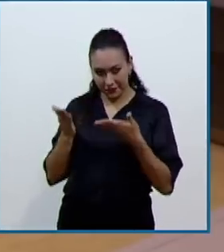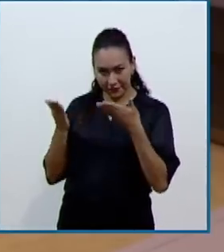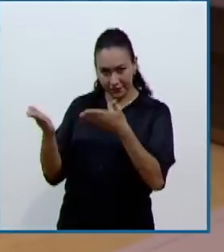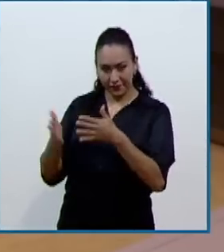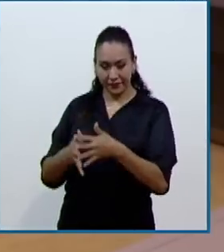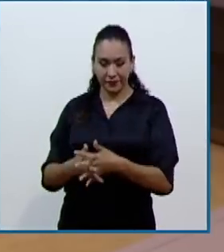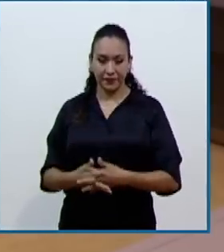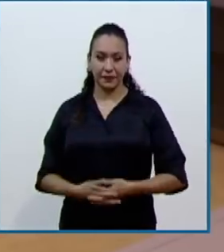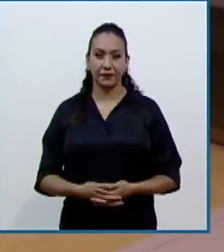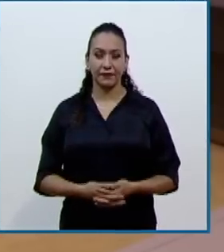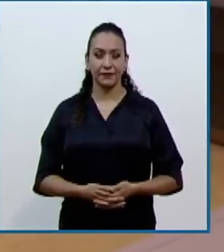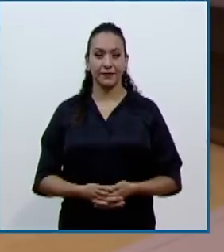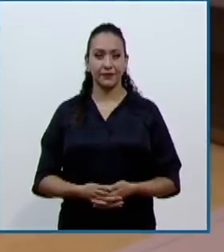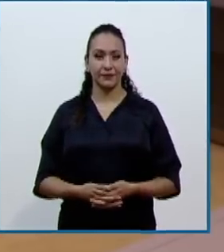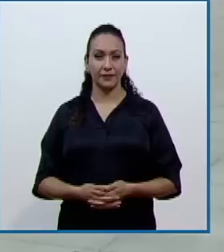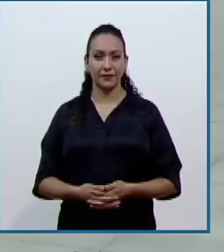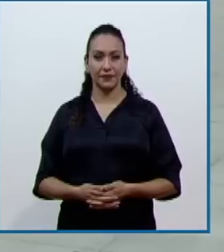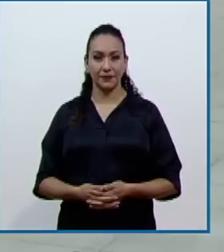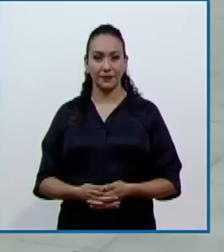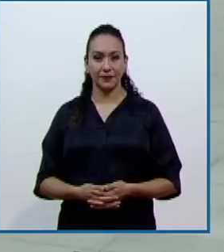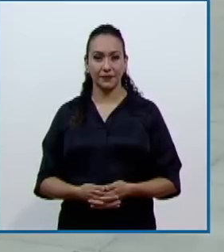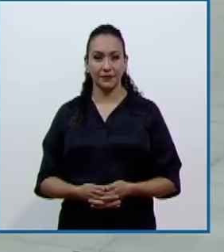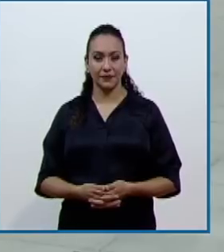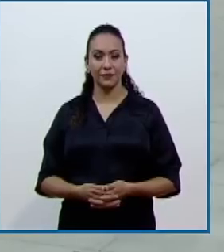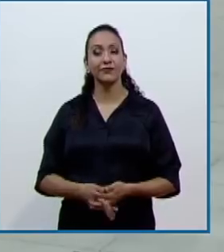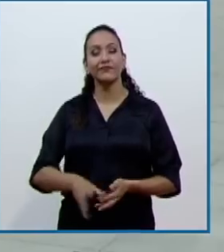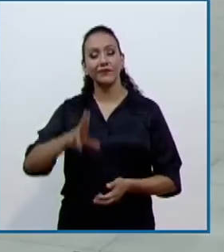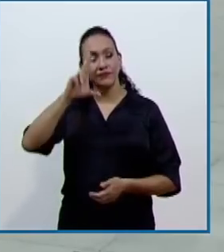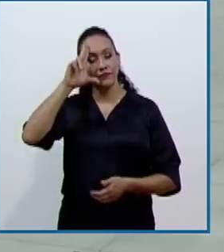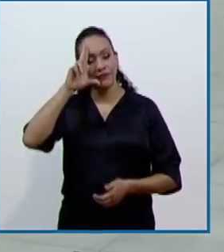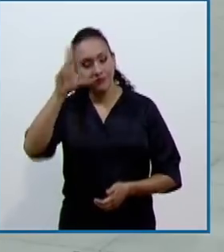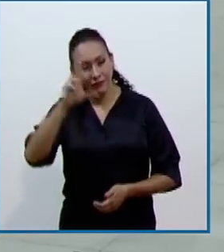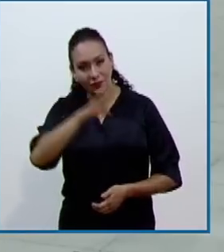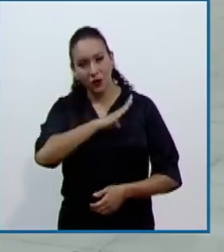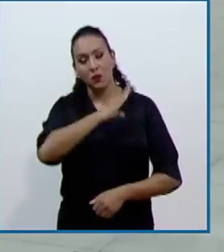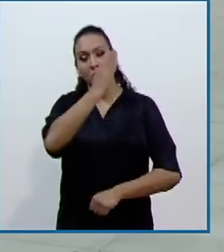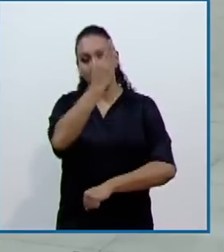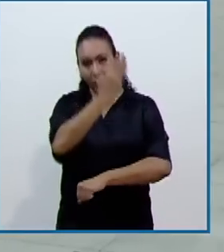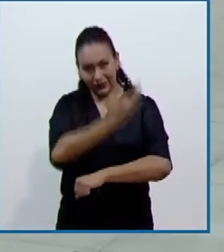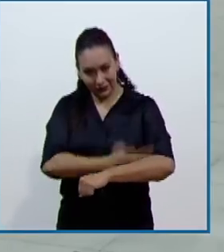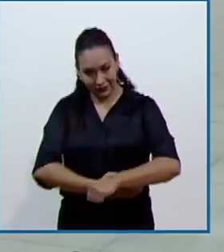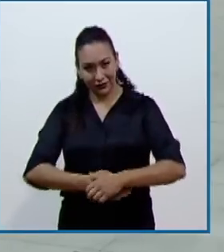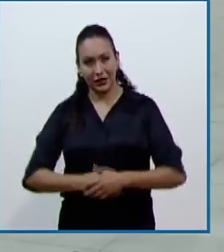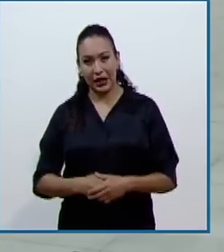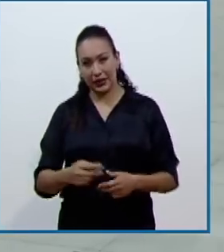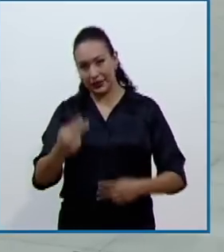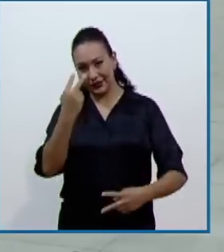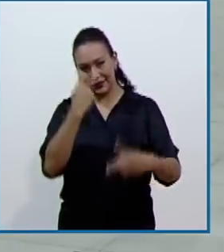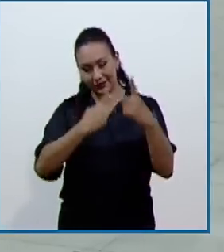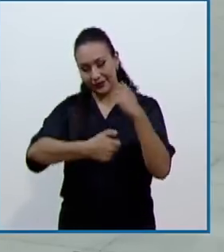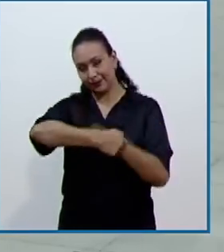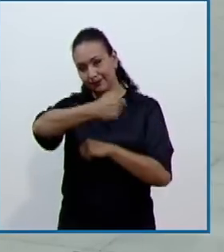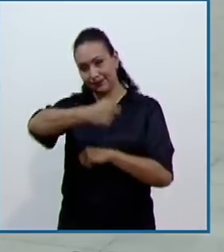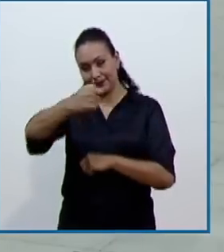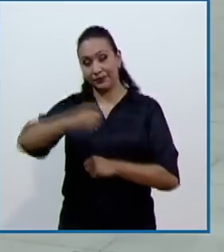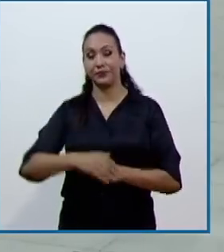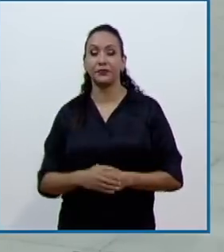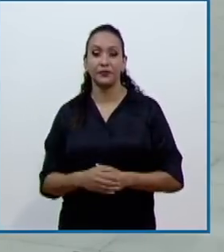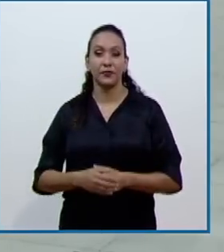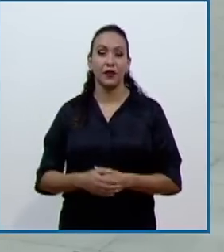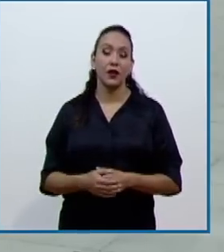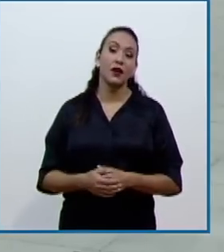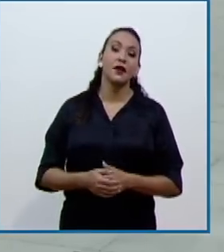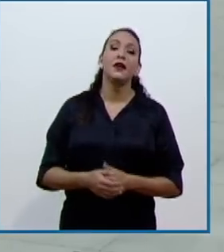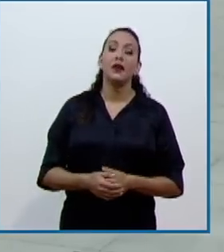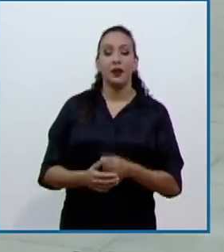Adelante, Mario, muy buenas tardes. ¿Qué tal? Muy buenas tardes a todas las personas que siguen esta transmisión. Magistradas y magistrados